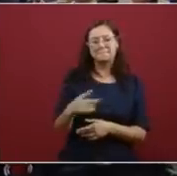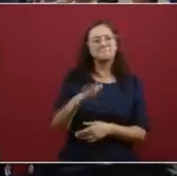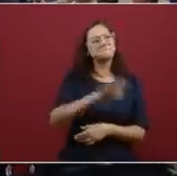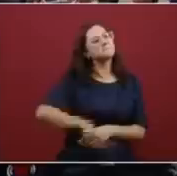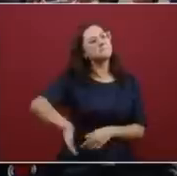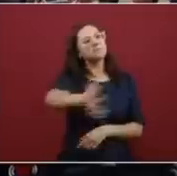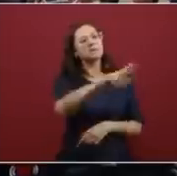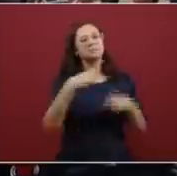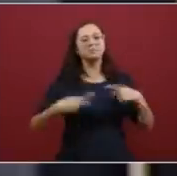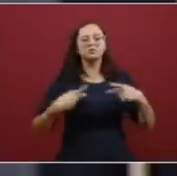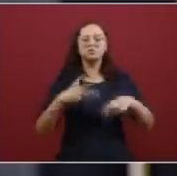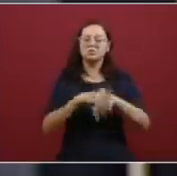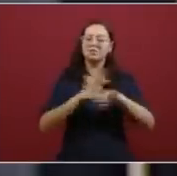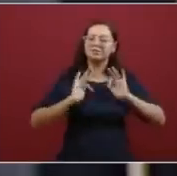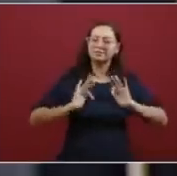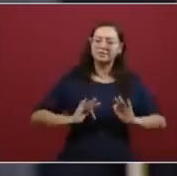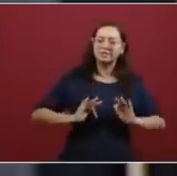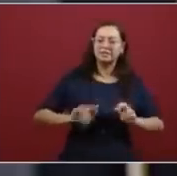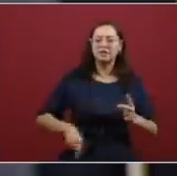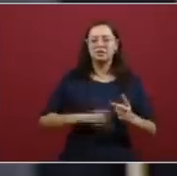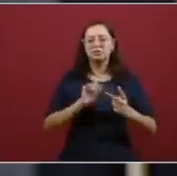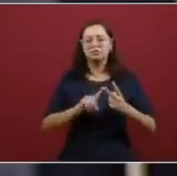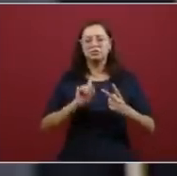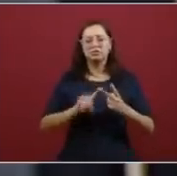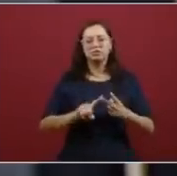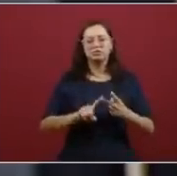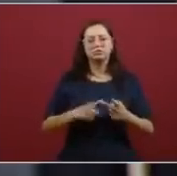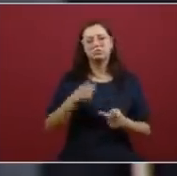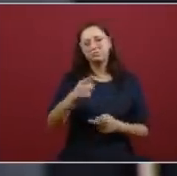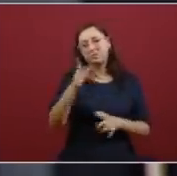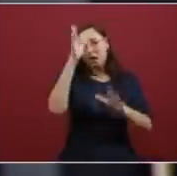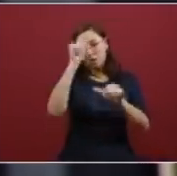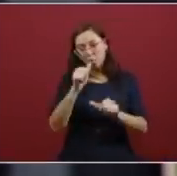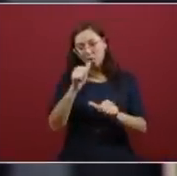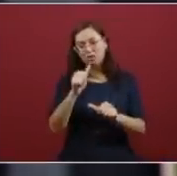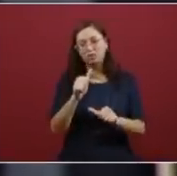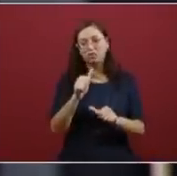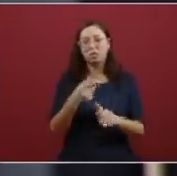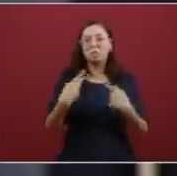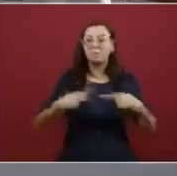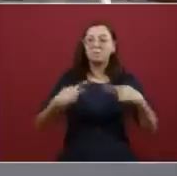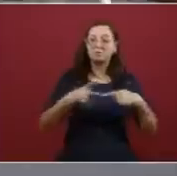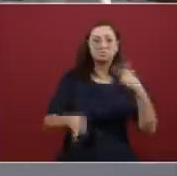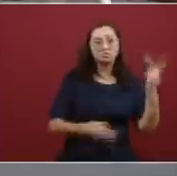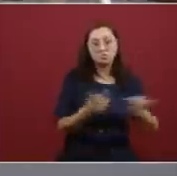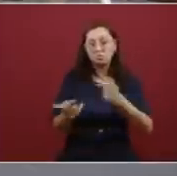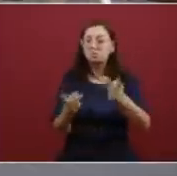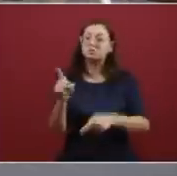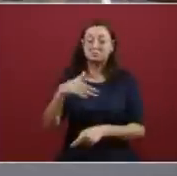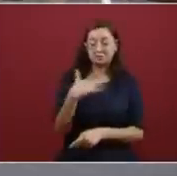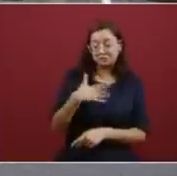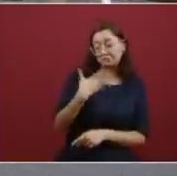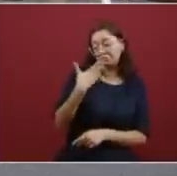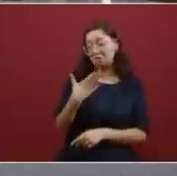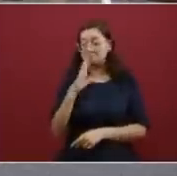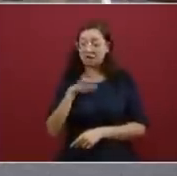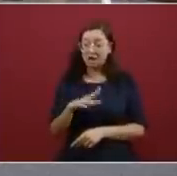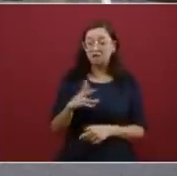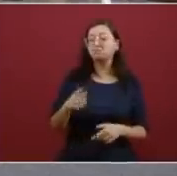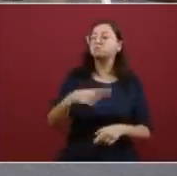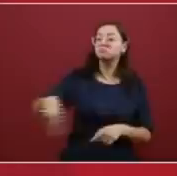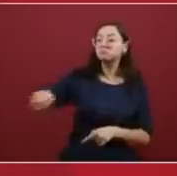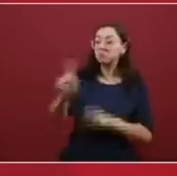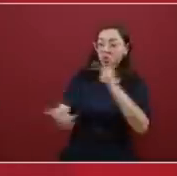los ciudadanos. Y segundo, si el mismo pacto puede ser sometido a consulta para ver si México sigue en él o se sale. Muchas